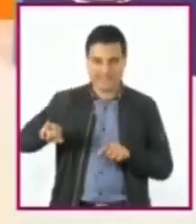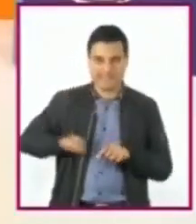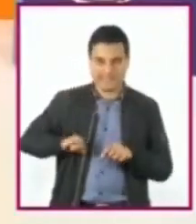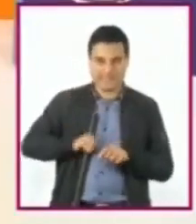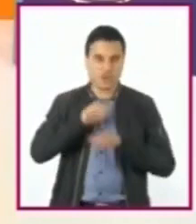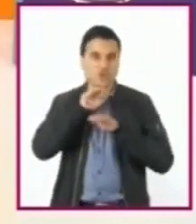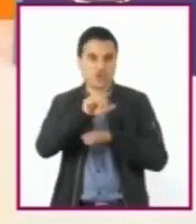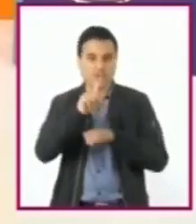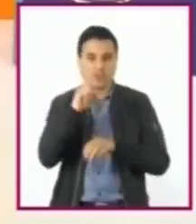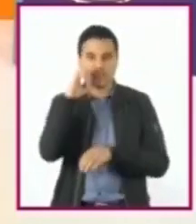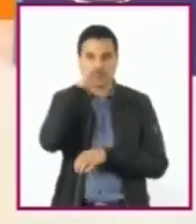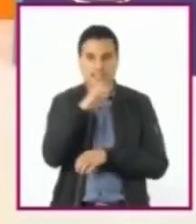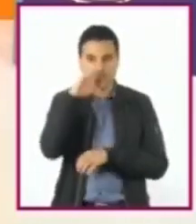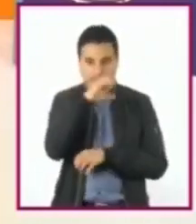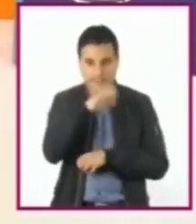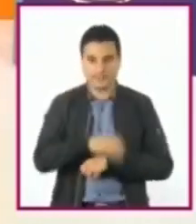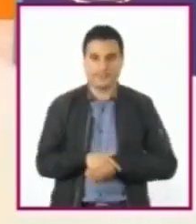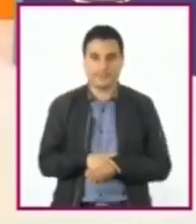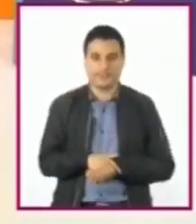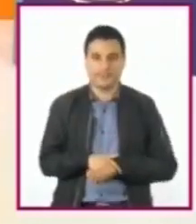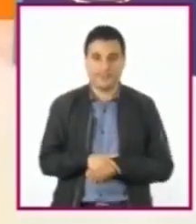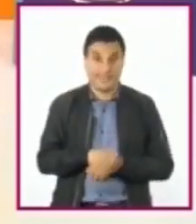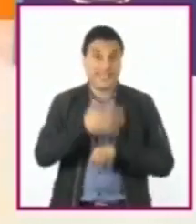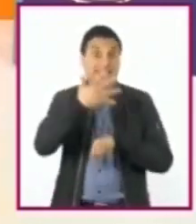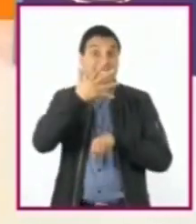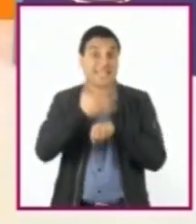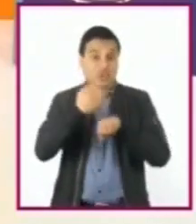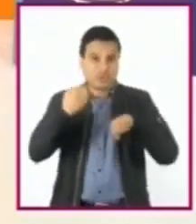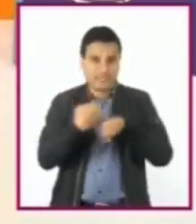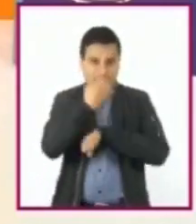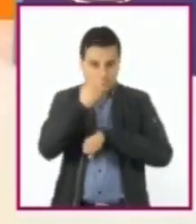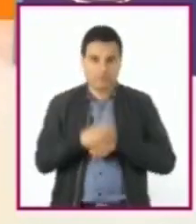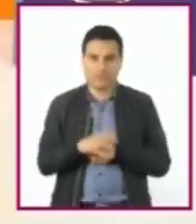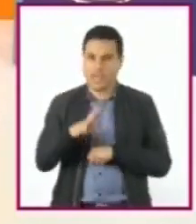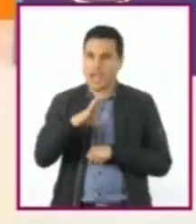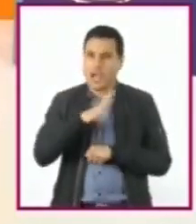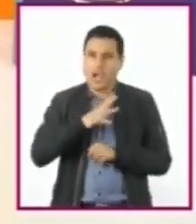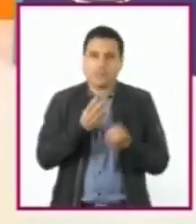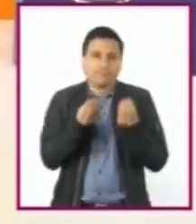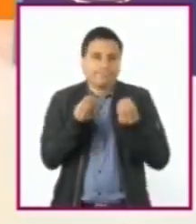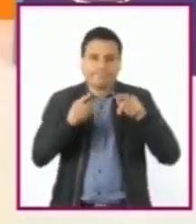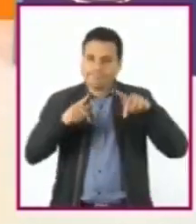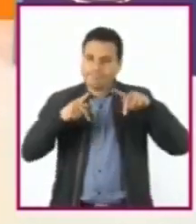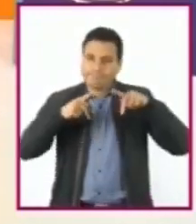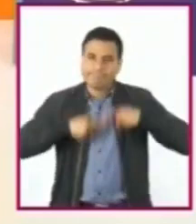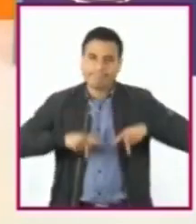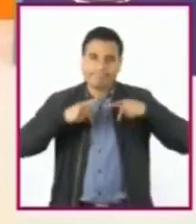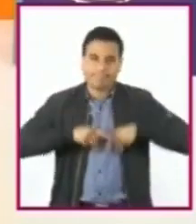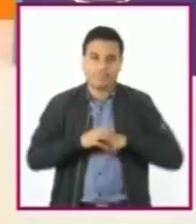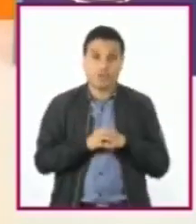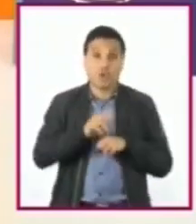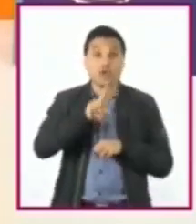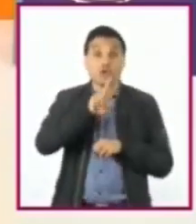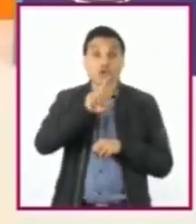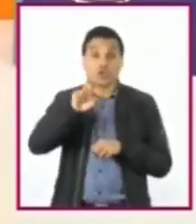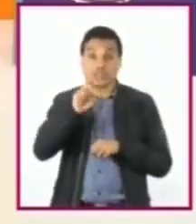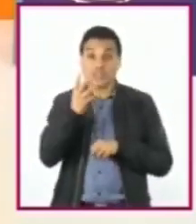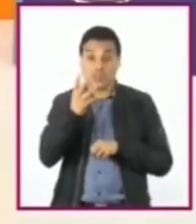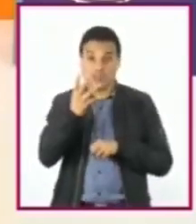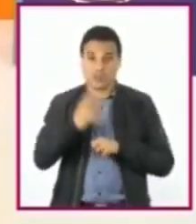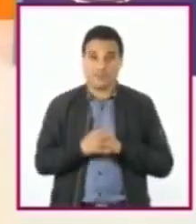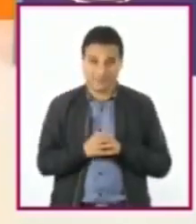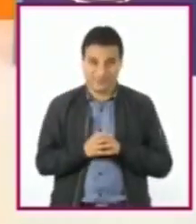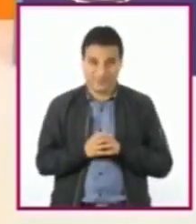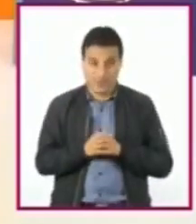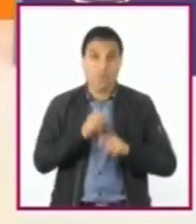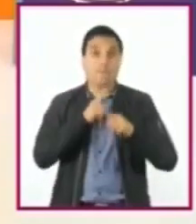Aguascalientes. Es el quinto estado con más densidad de población del país, con 234